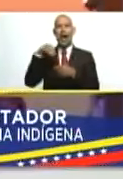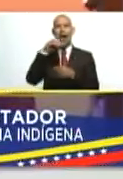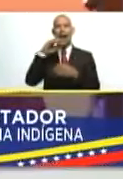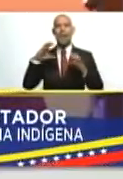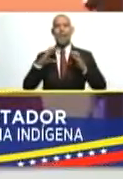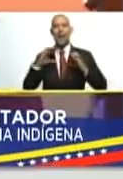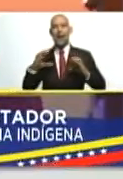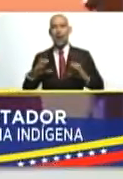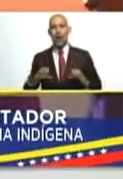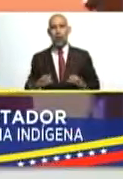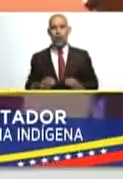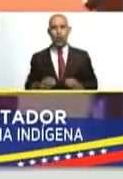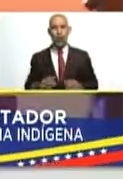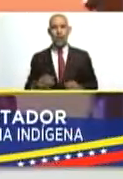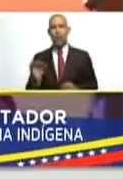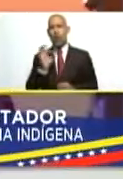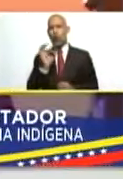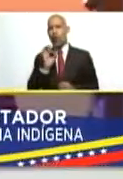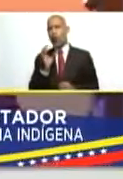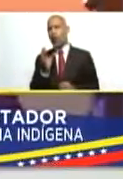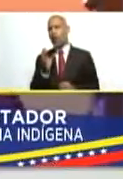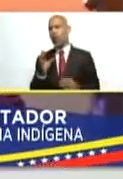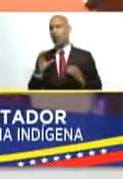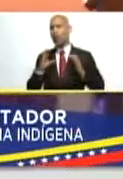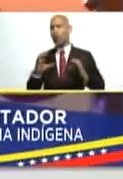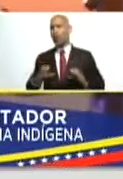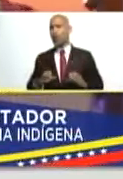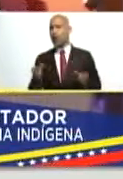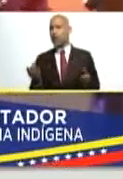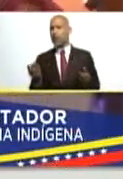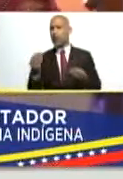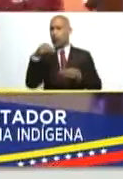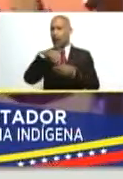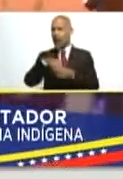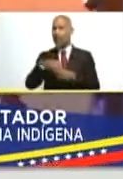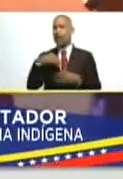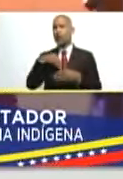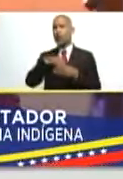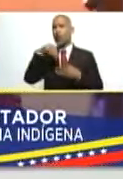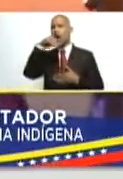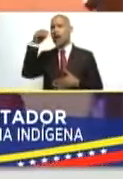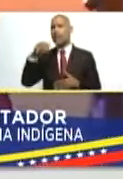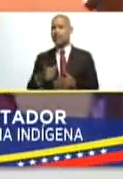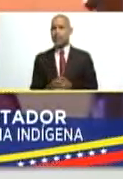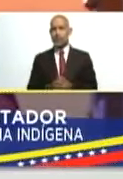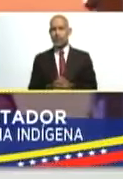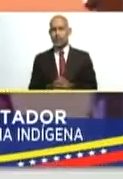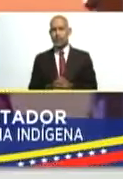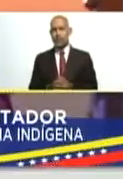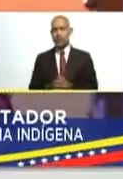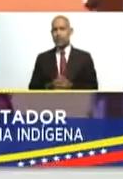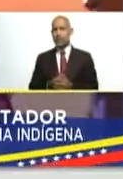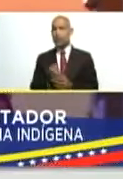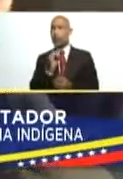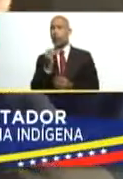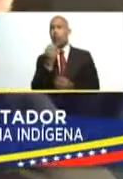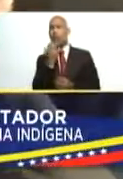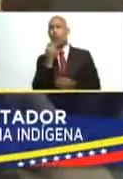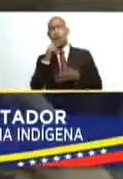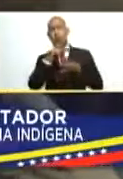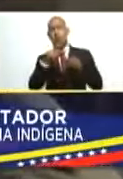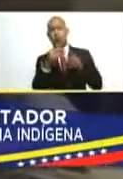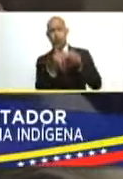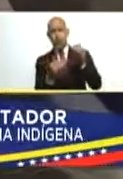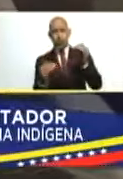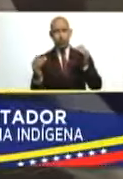cuerpo o somos un cuerpo con alma? Y si nos vamos un poquito más elevado, ¿qué es Dios?